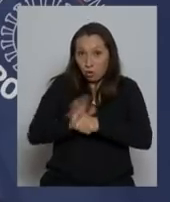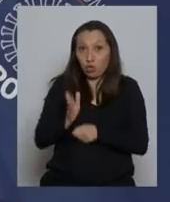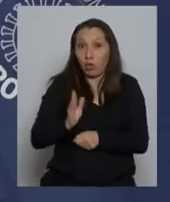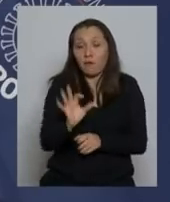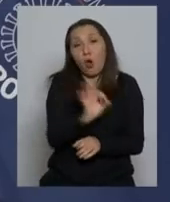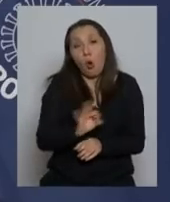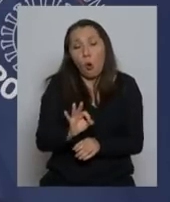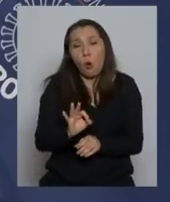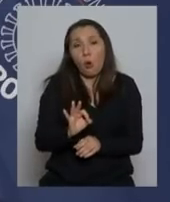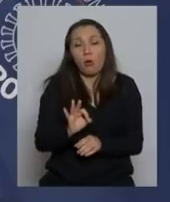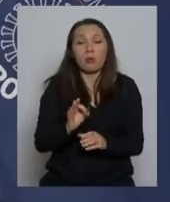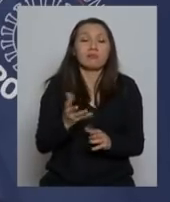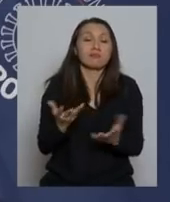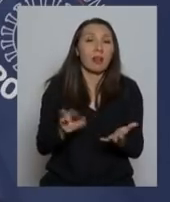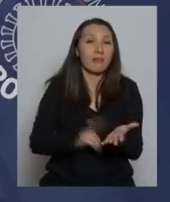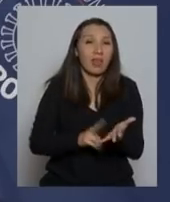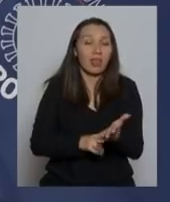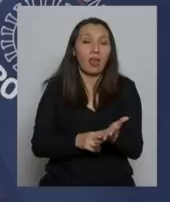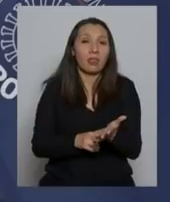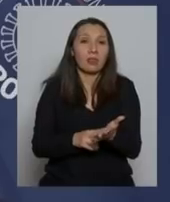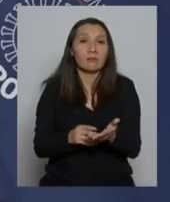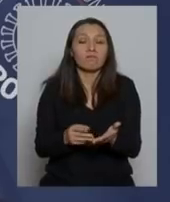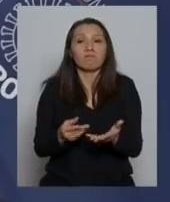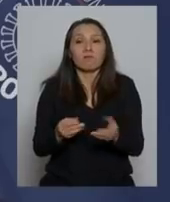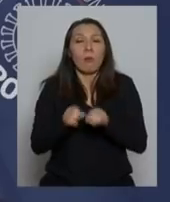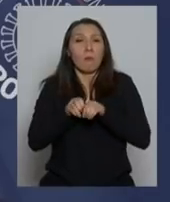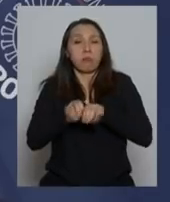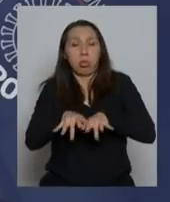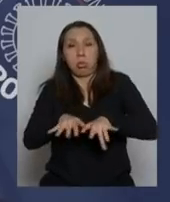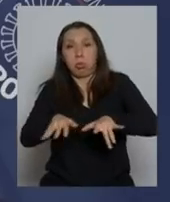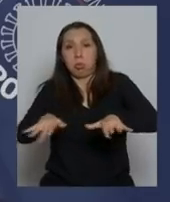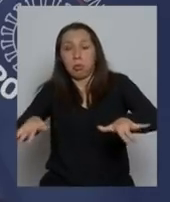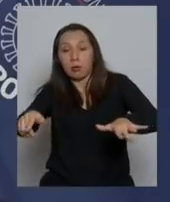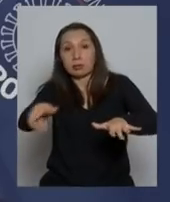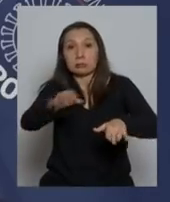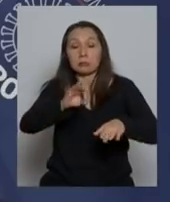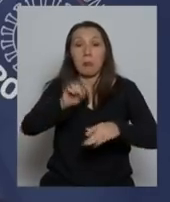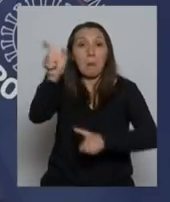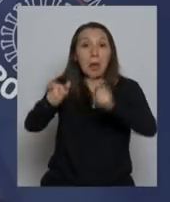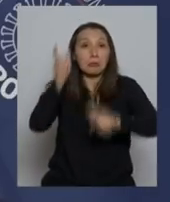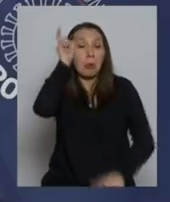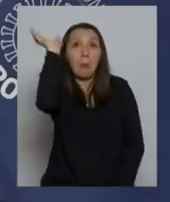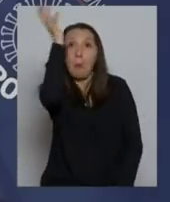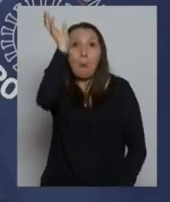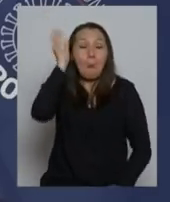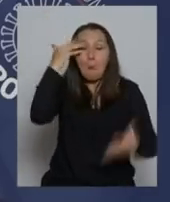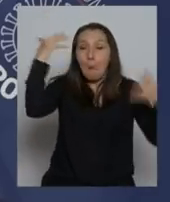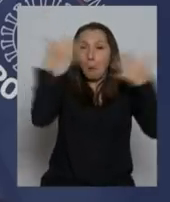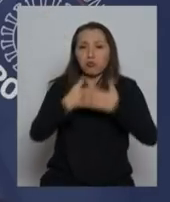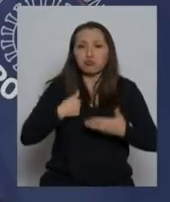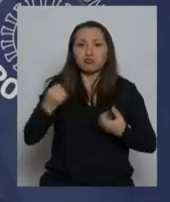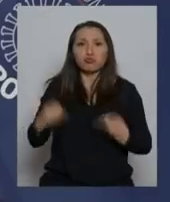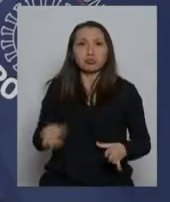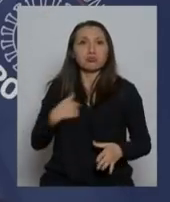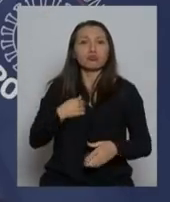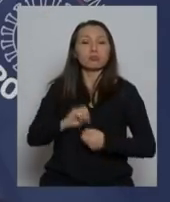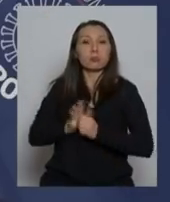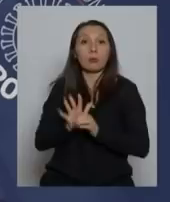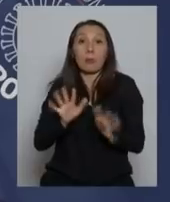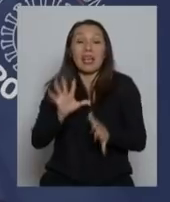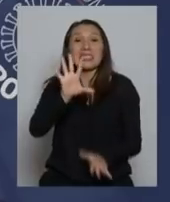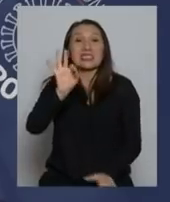realidad ha habido un esparcimiento del virus sin que la comunidad lo notara? Se dice que